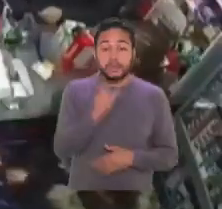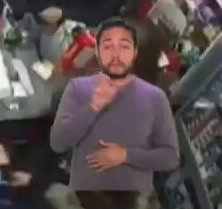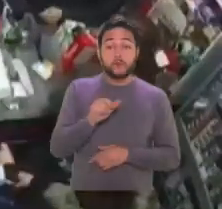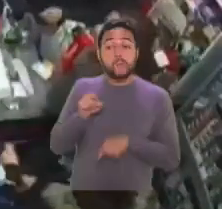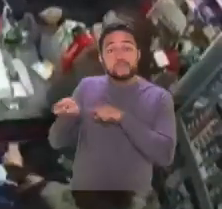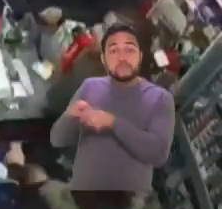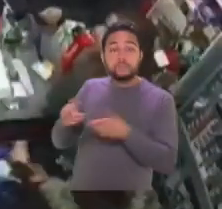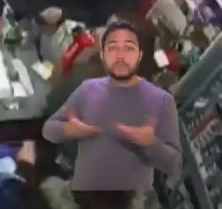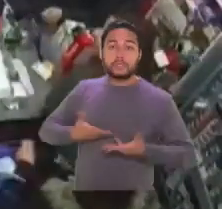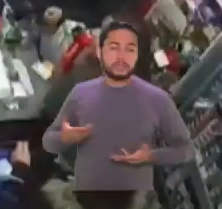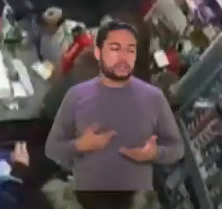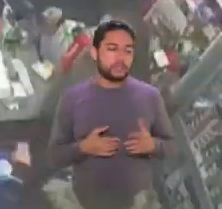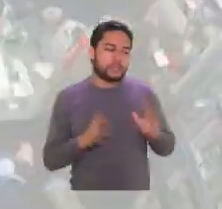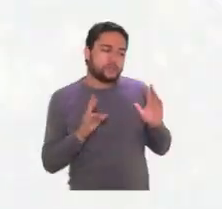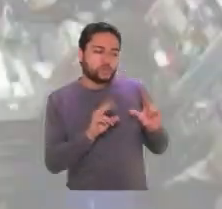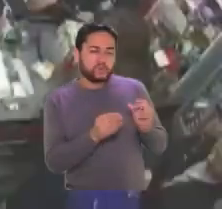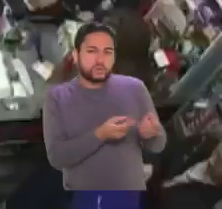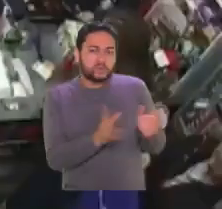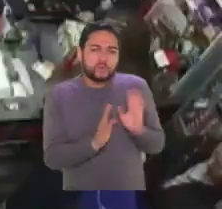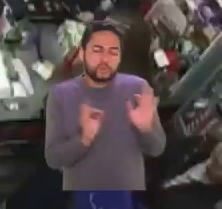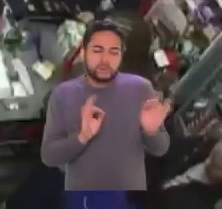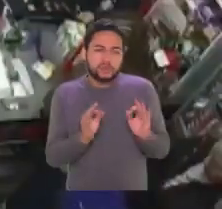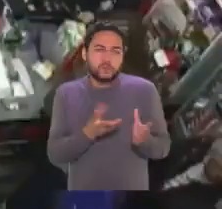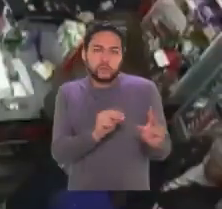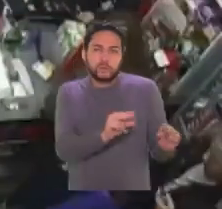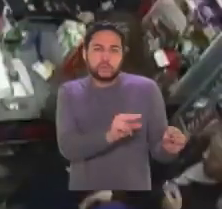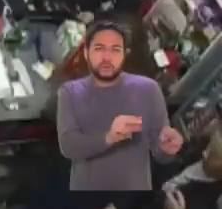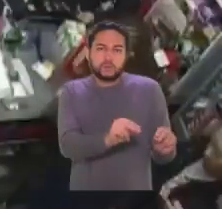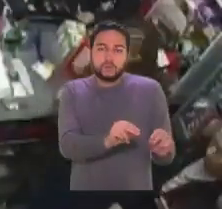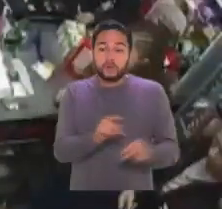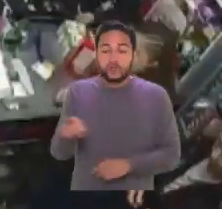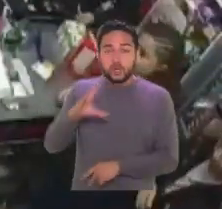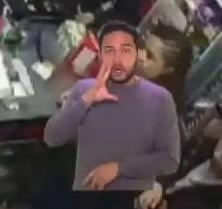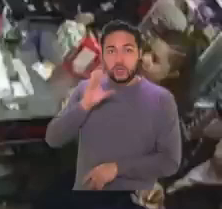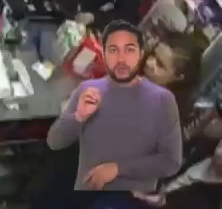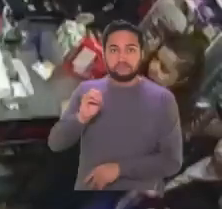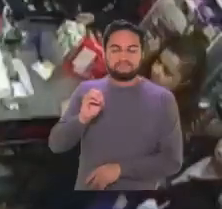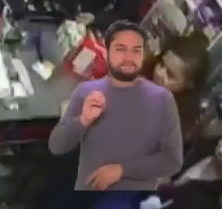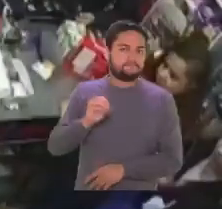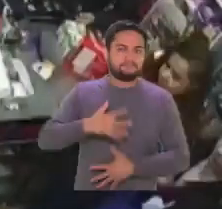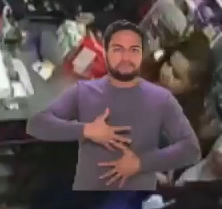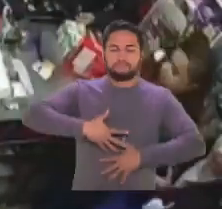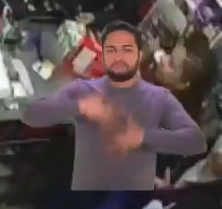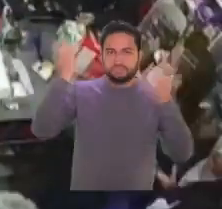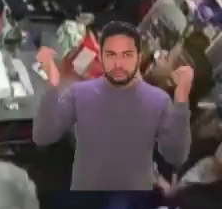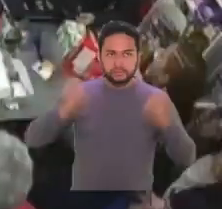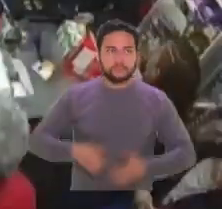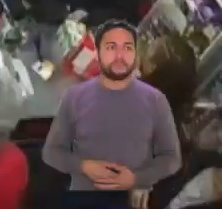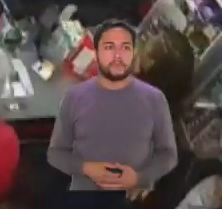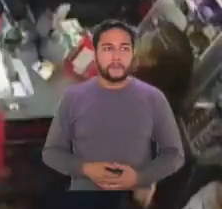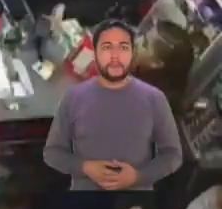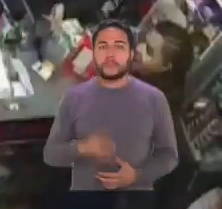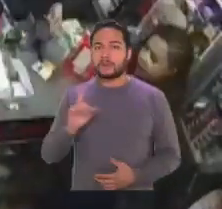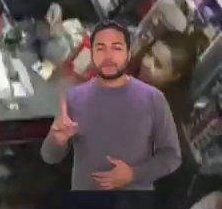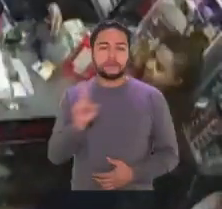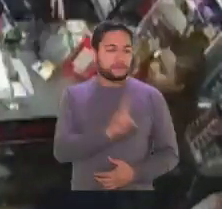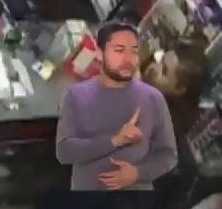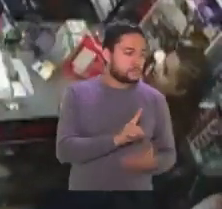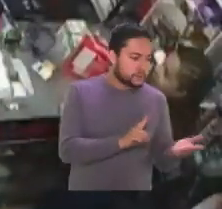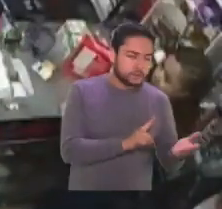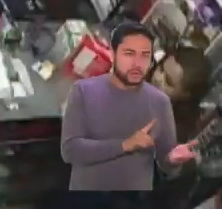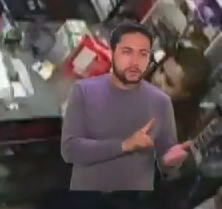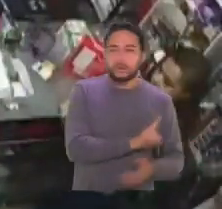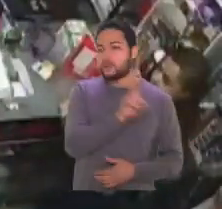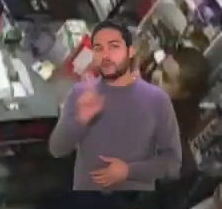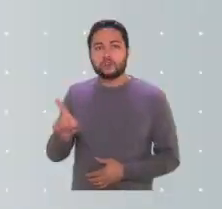ahí no quisieron darle nada. Entonces, él estaba en una caja. Se fue para la otra caja donde estaba